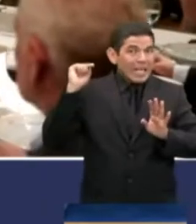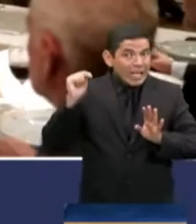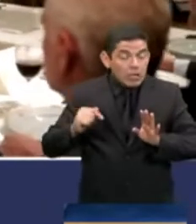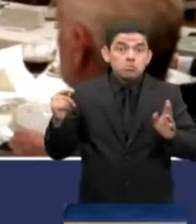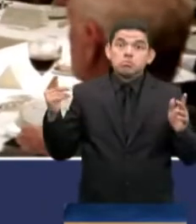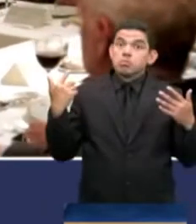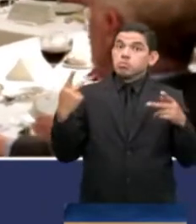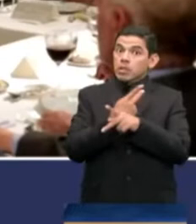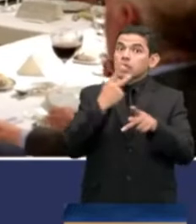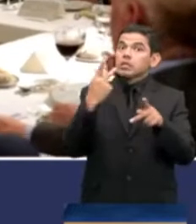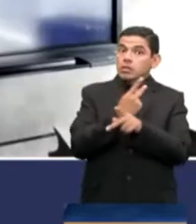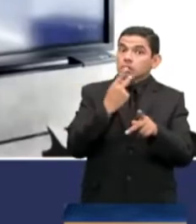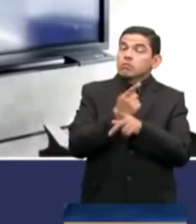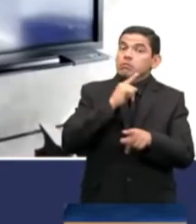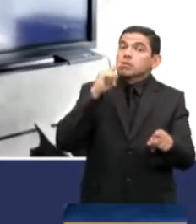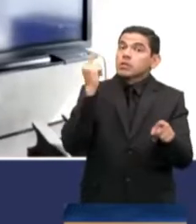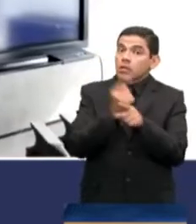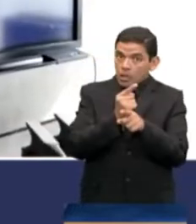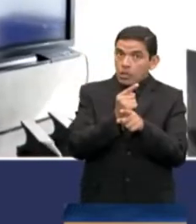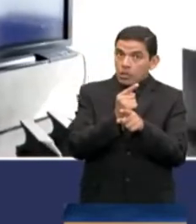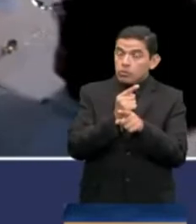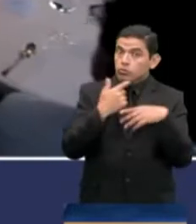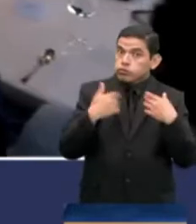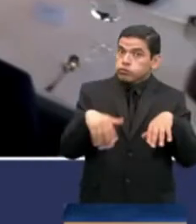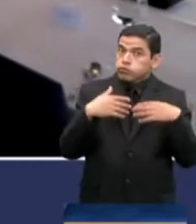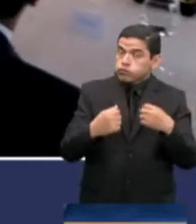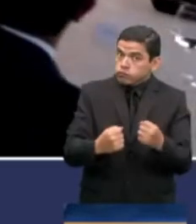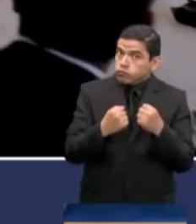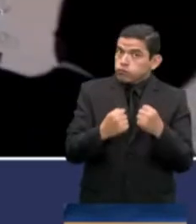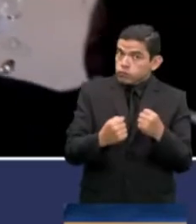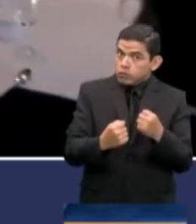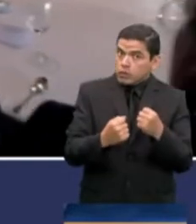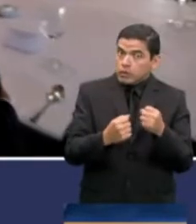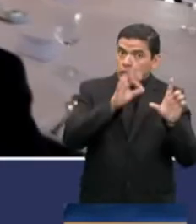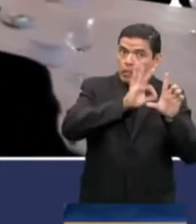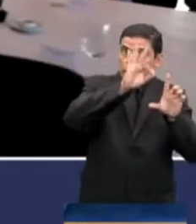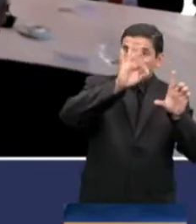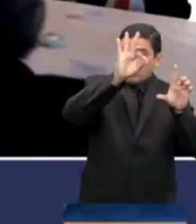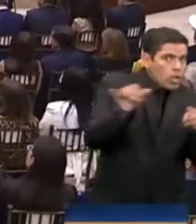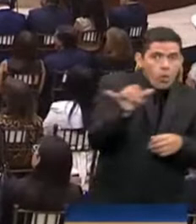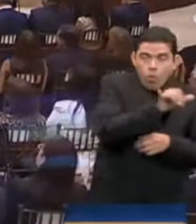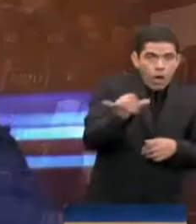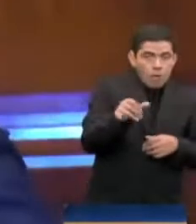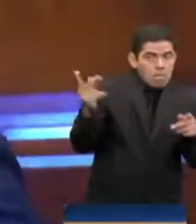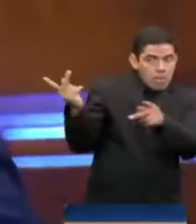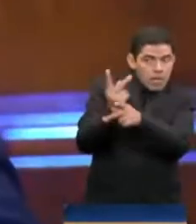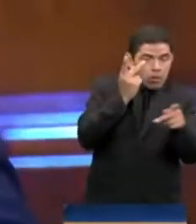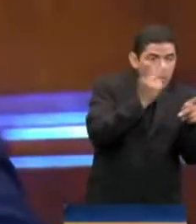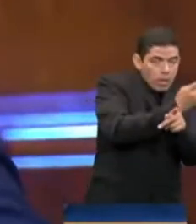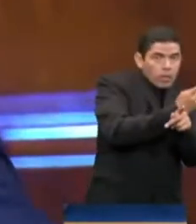real y potencialmente peligrosa como el mismo COVID. Hemos